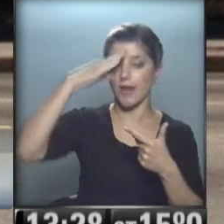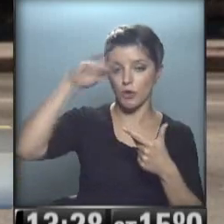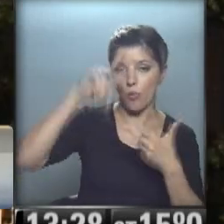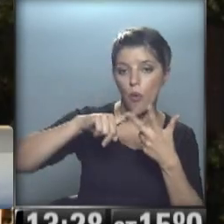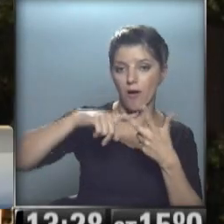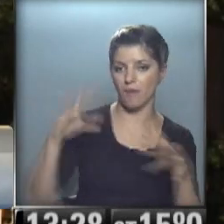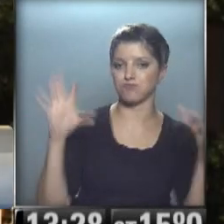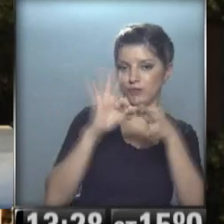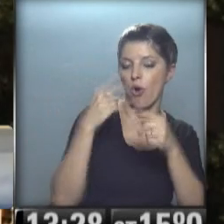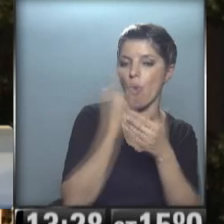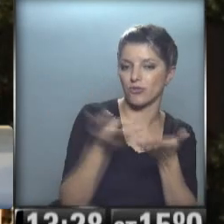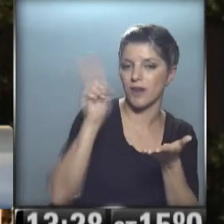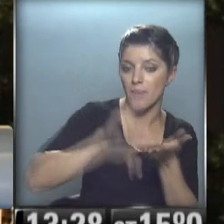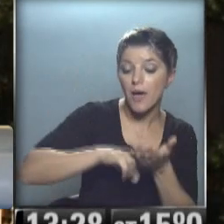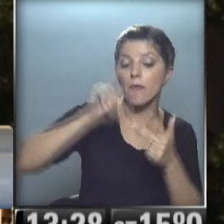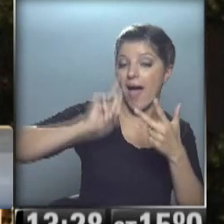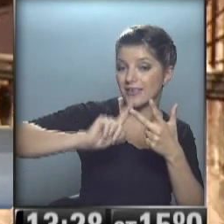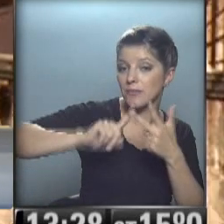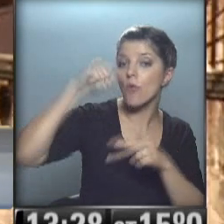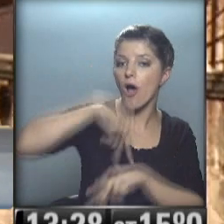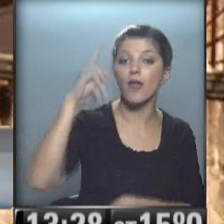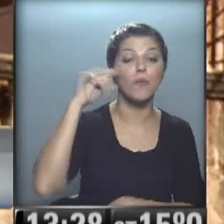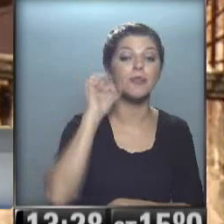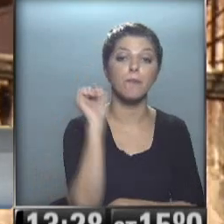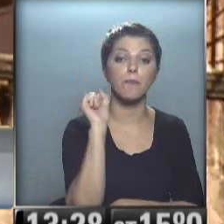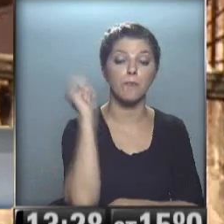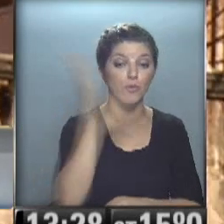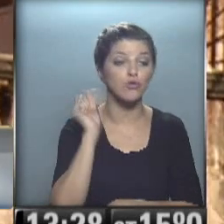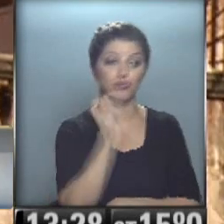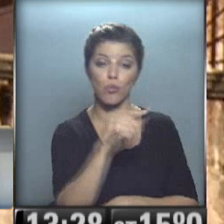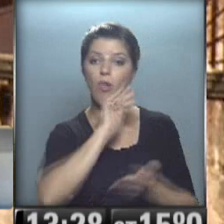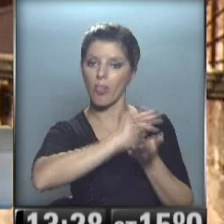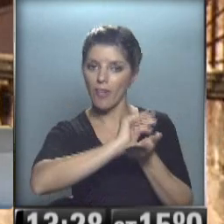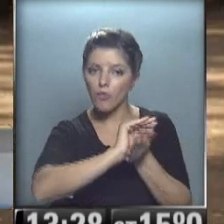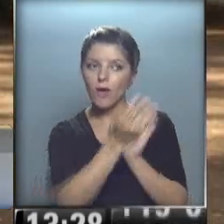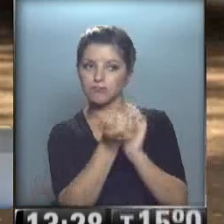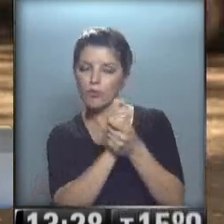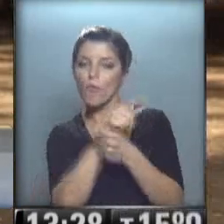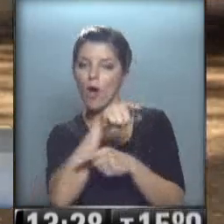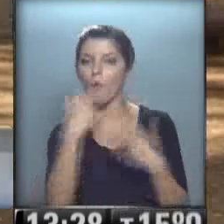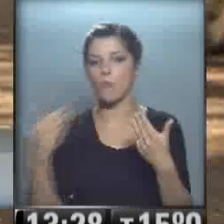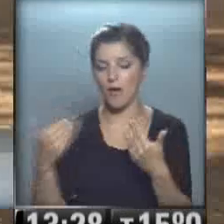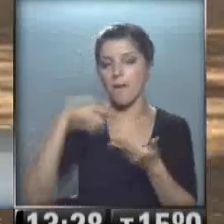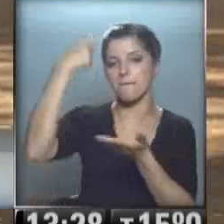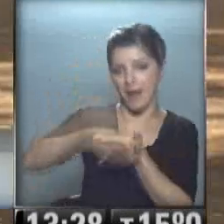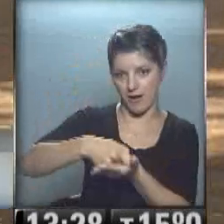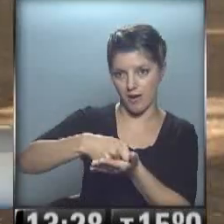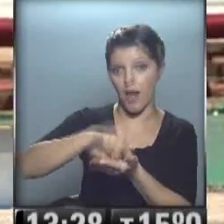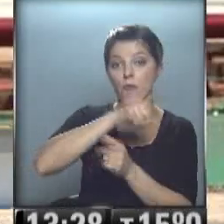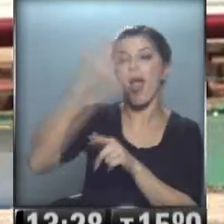acaba de condonar el 90 por de la deuda de 35000 millones de dólares que mantenía con la ex Unión